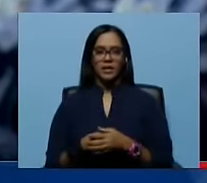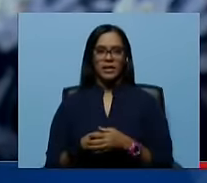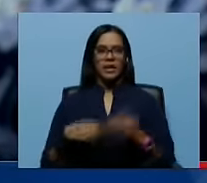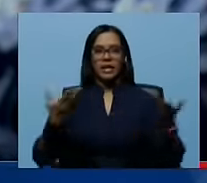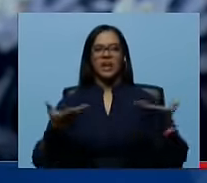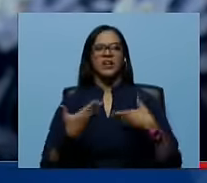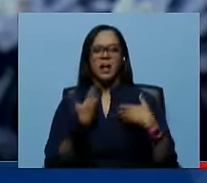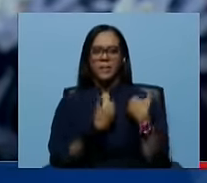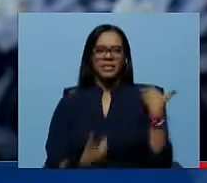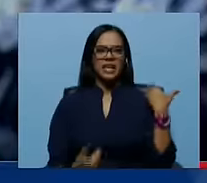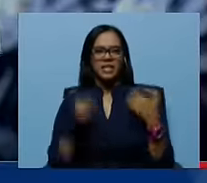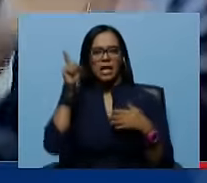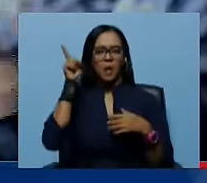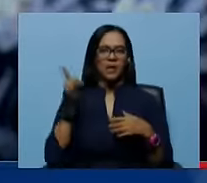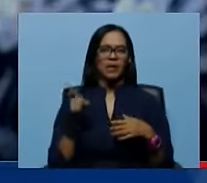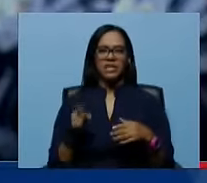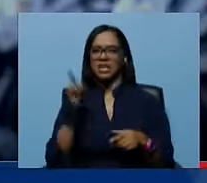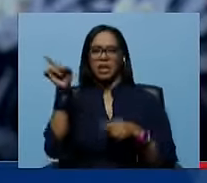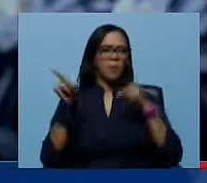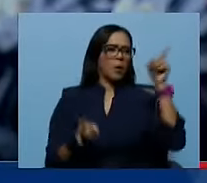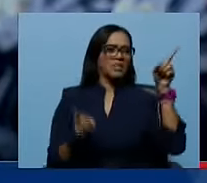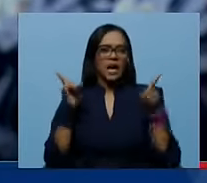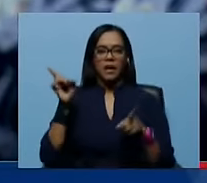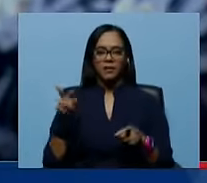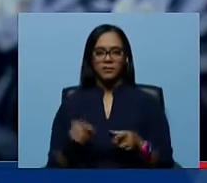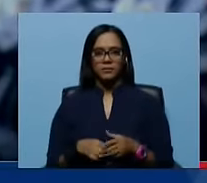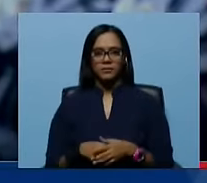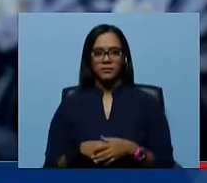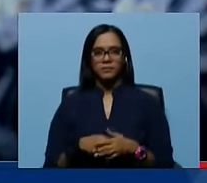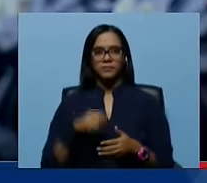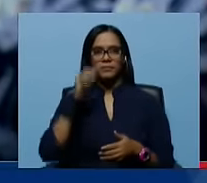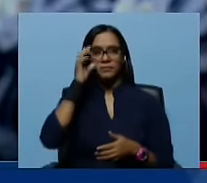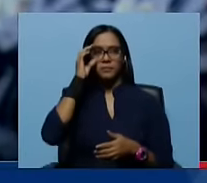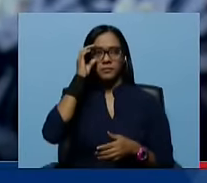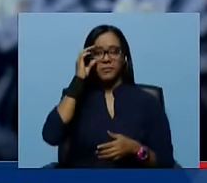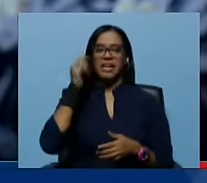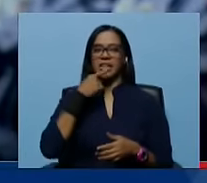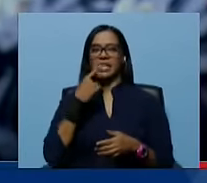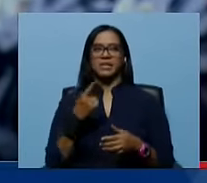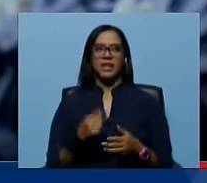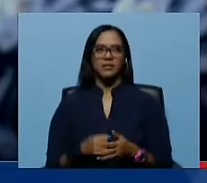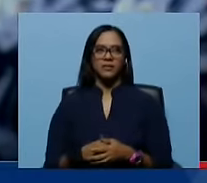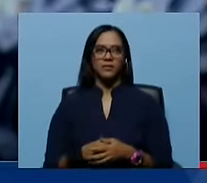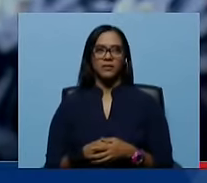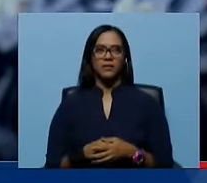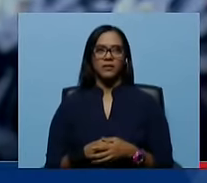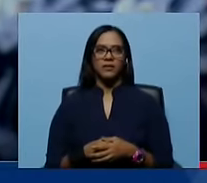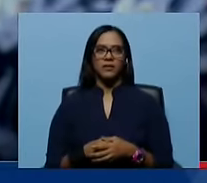el presidente de por allá, de por allá. Y diciendo que